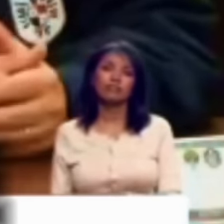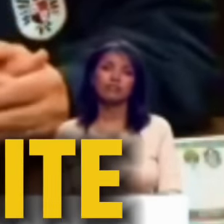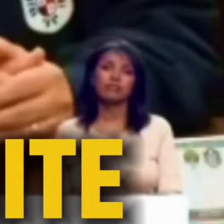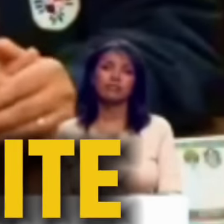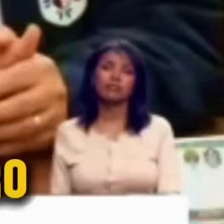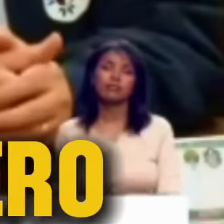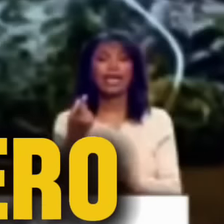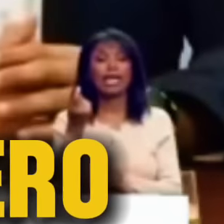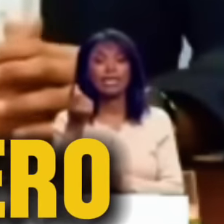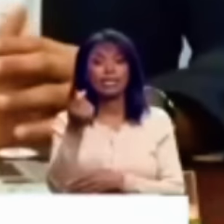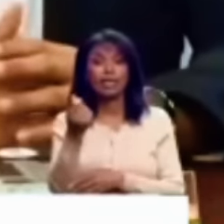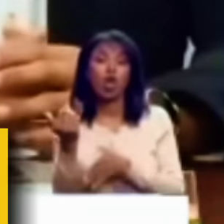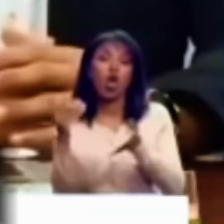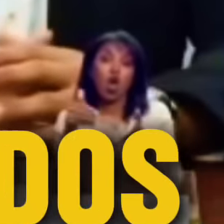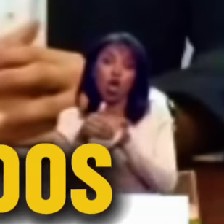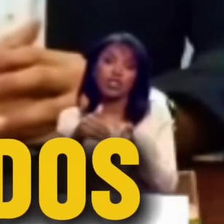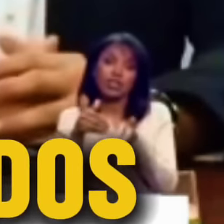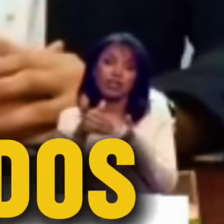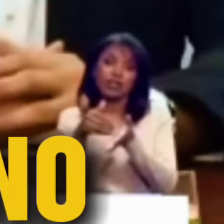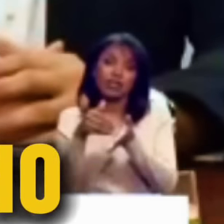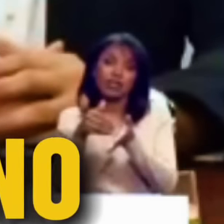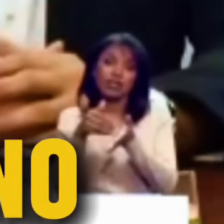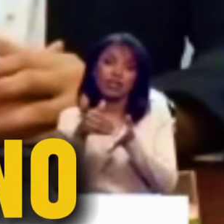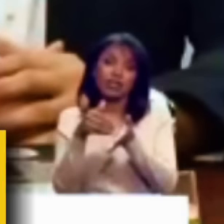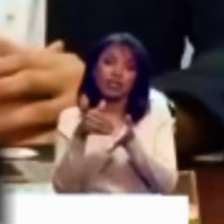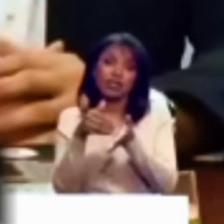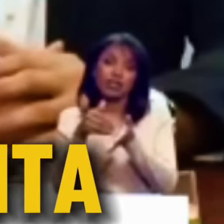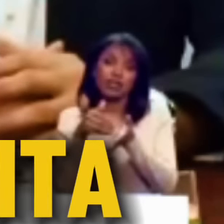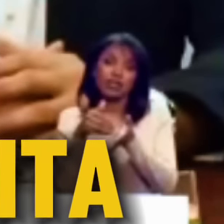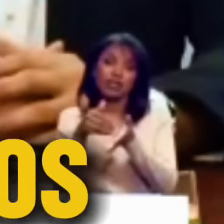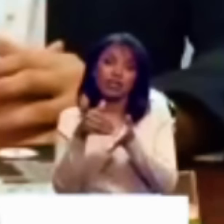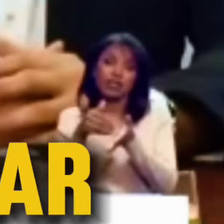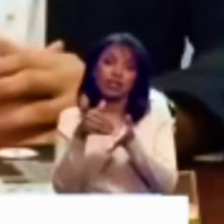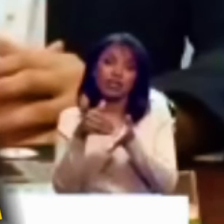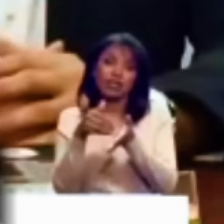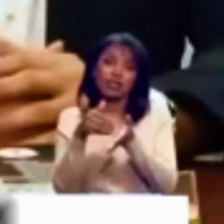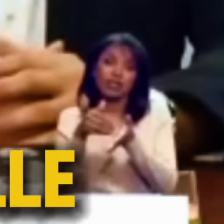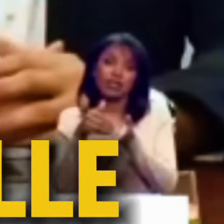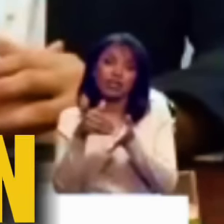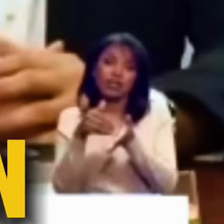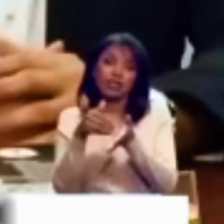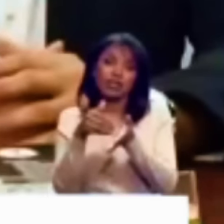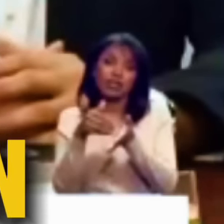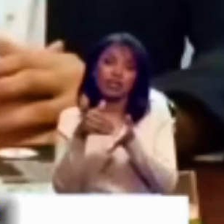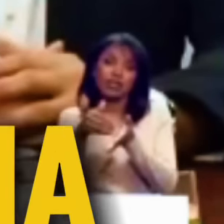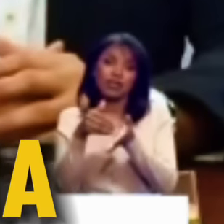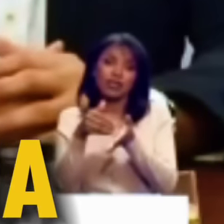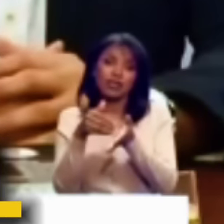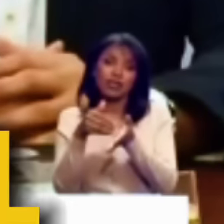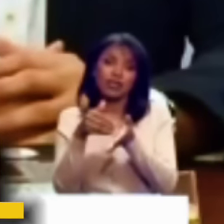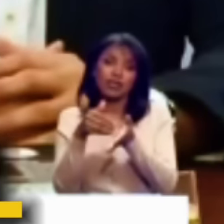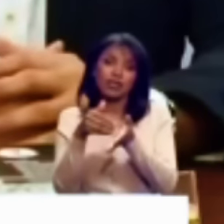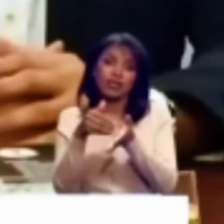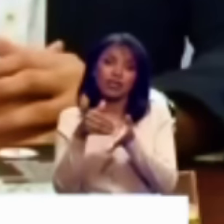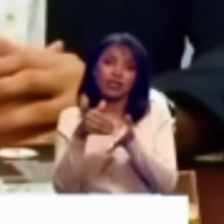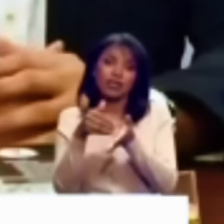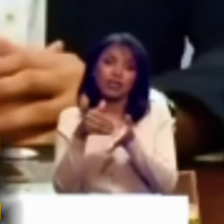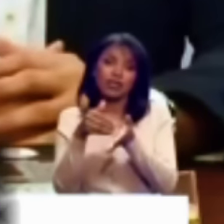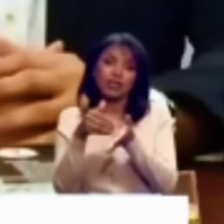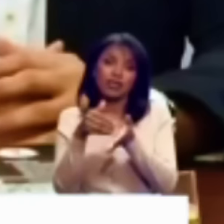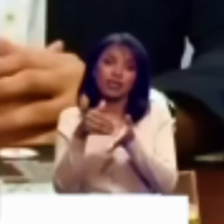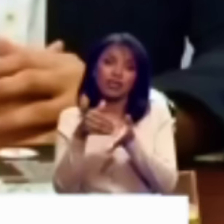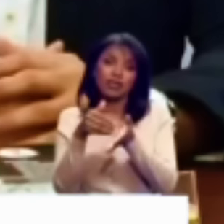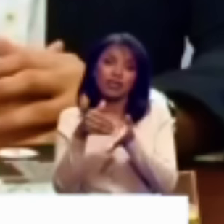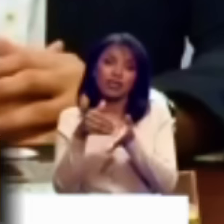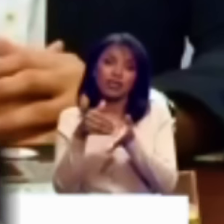la norma le permite. Reitero, pagados. Bueno, ahorita vamos a entrar en el detalle con el tema